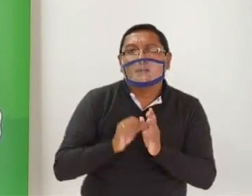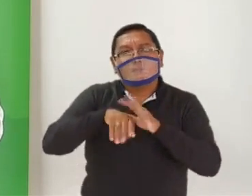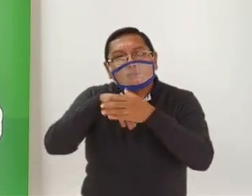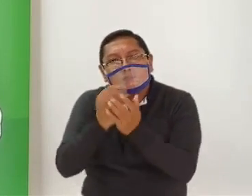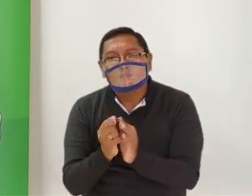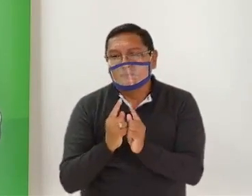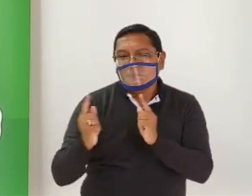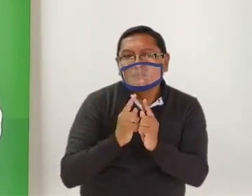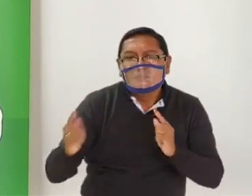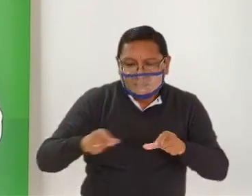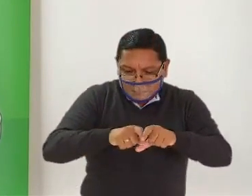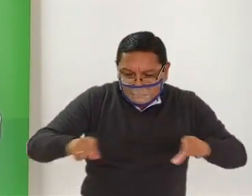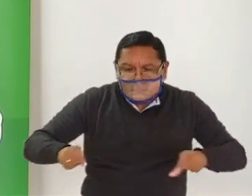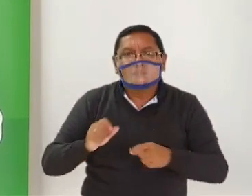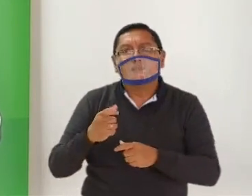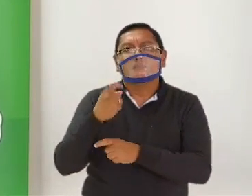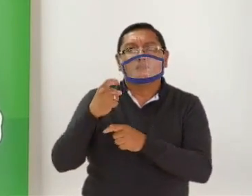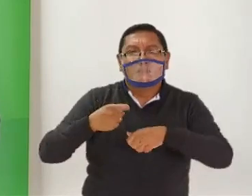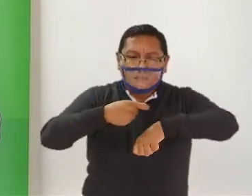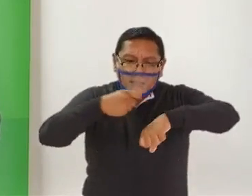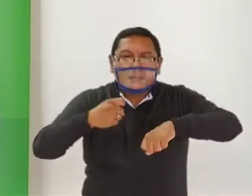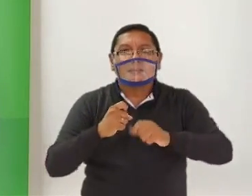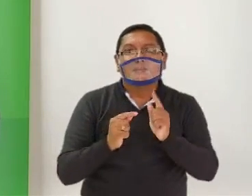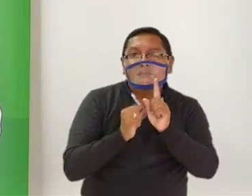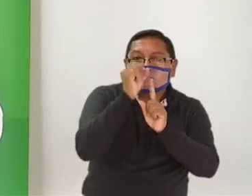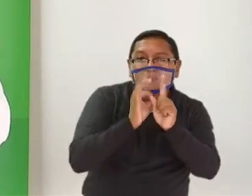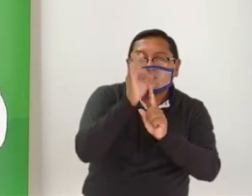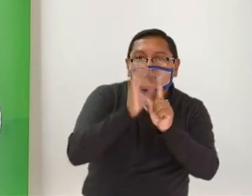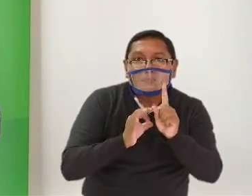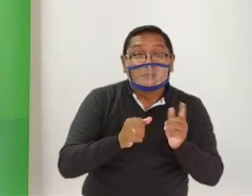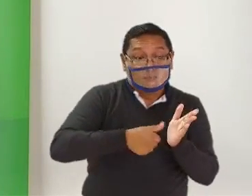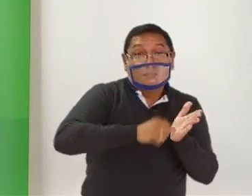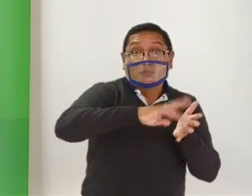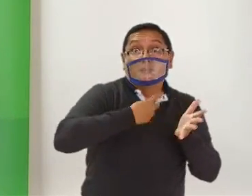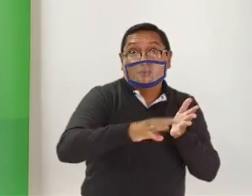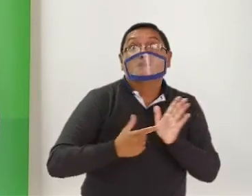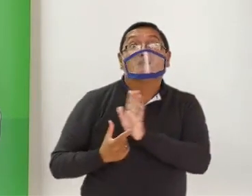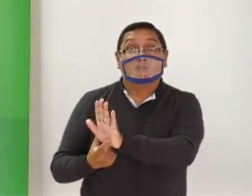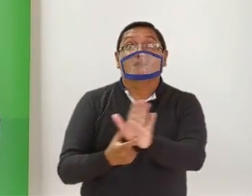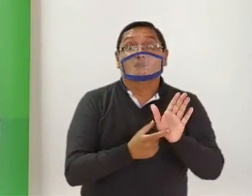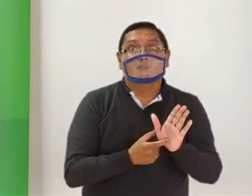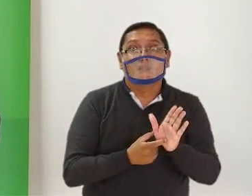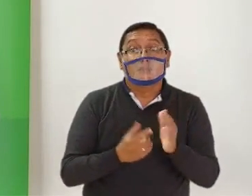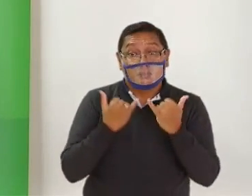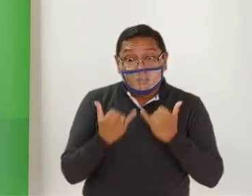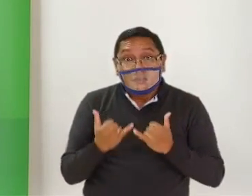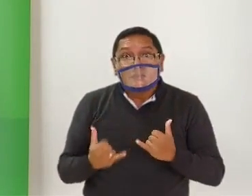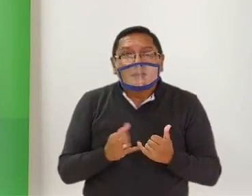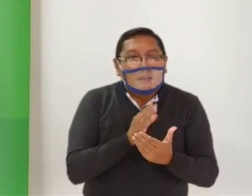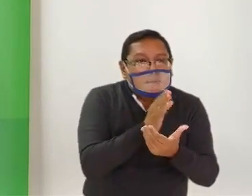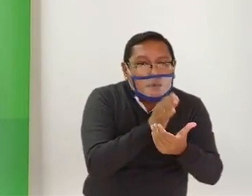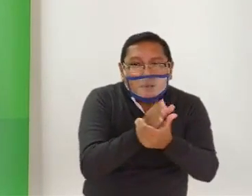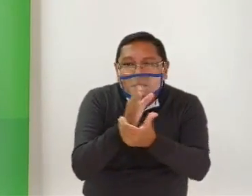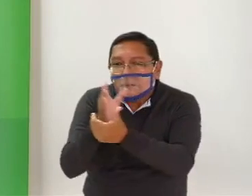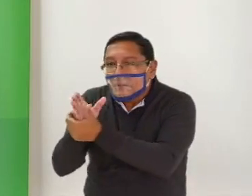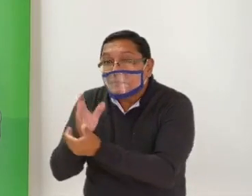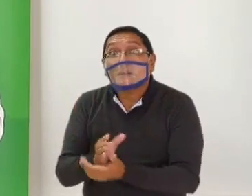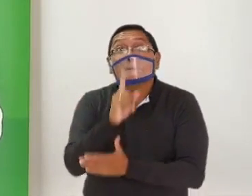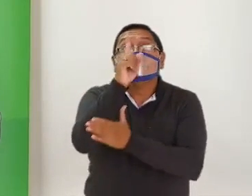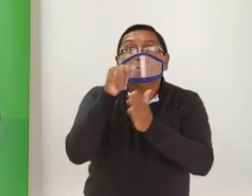bioseguridad, incluyendo el control de aforo y el pico y cédula. Durante esta semana hemos hecho más de 1,000 visitas y llamadas de